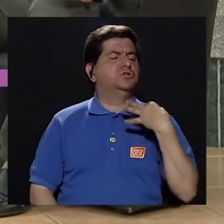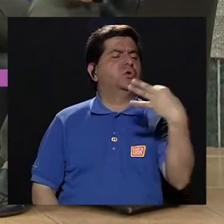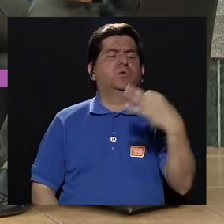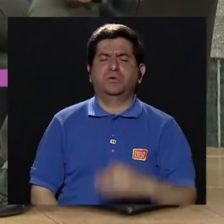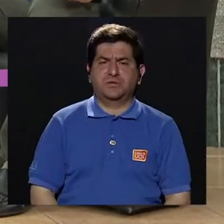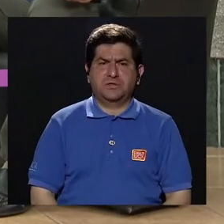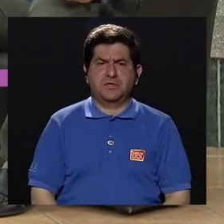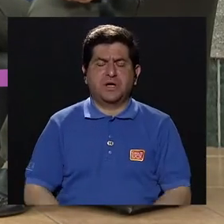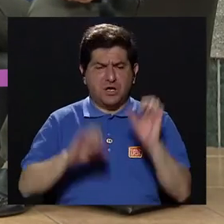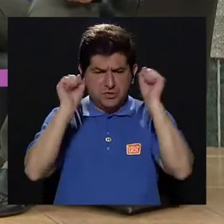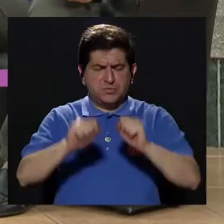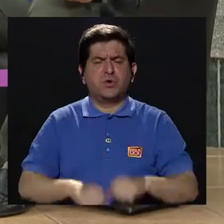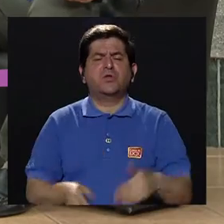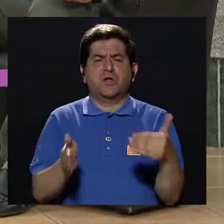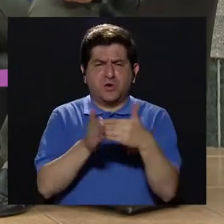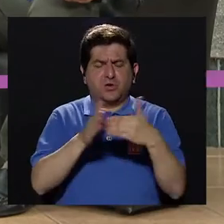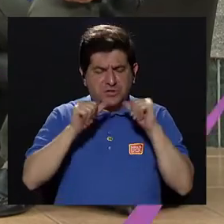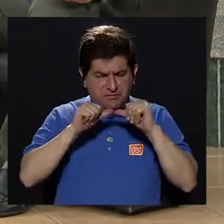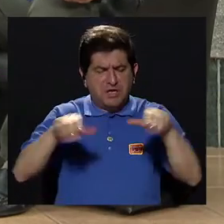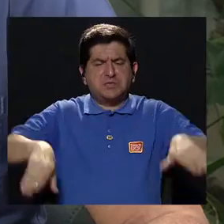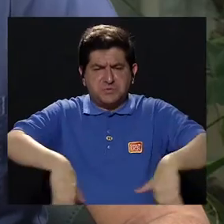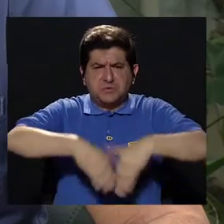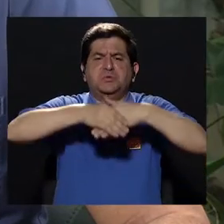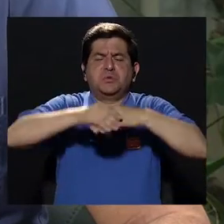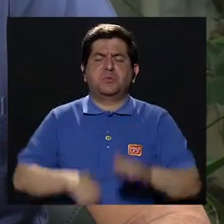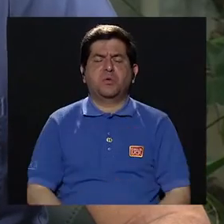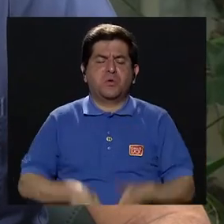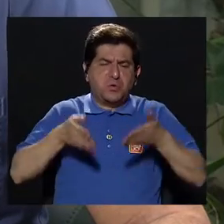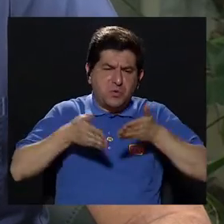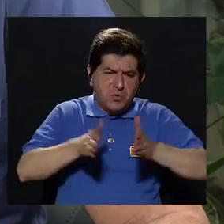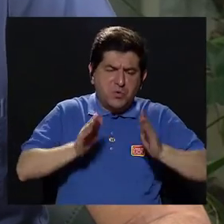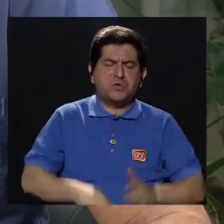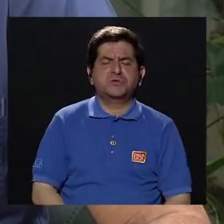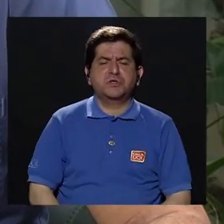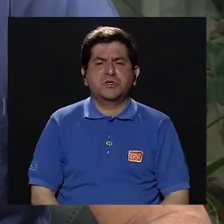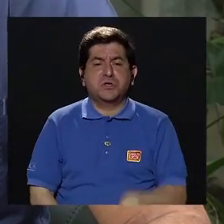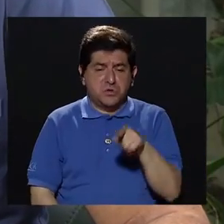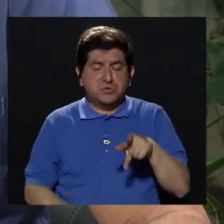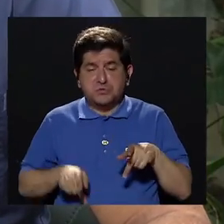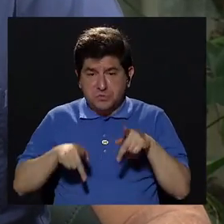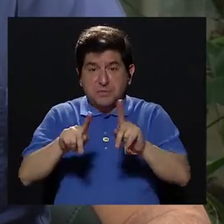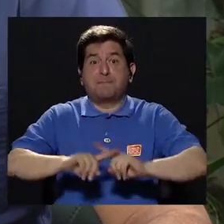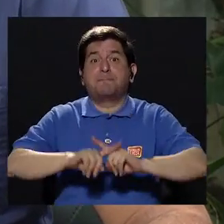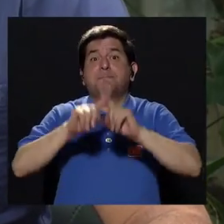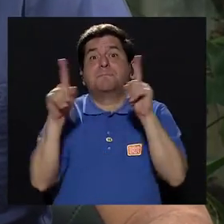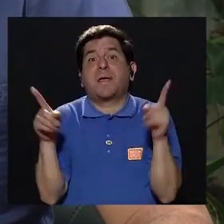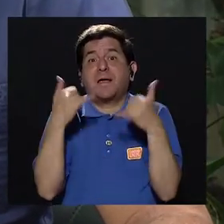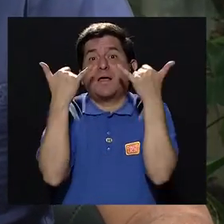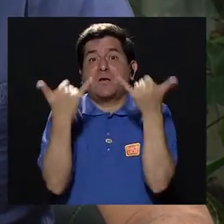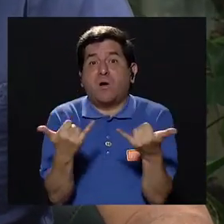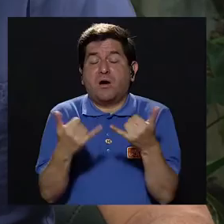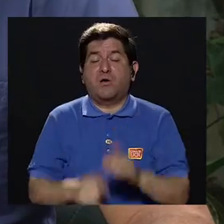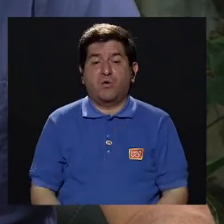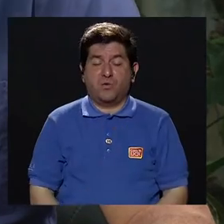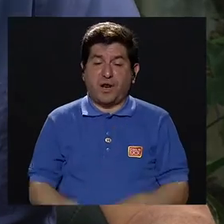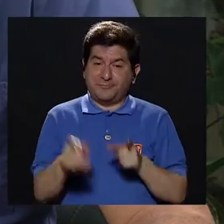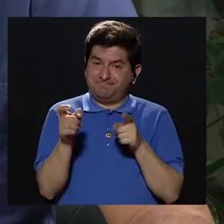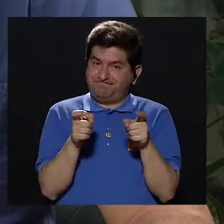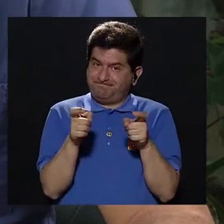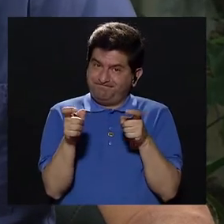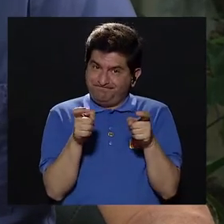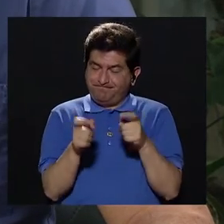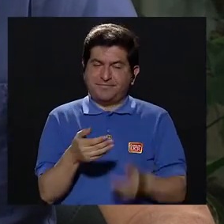su vida cotidiana, van a poder retomar su matrimonio, sus hijos, sus paseos, pero ahora con